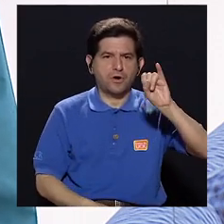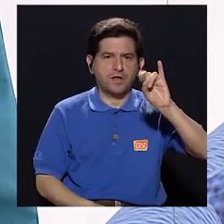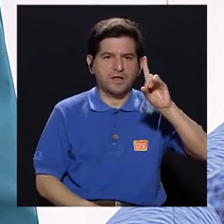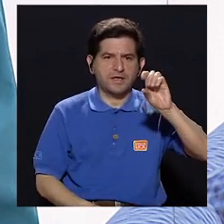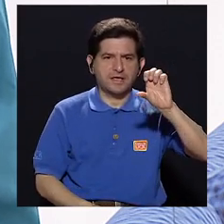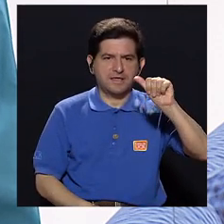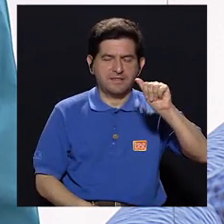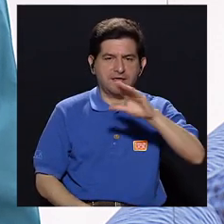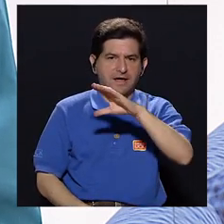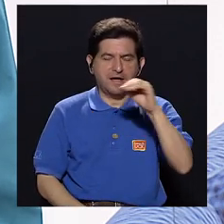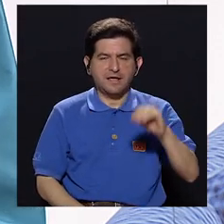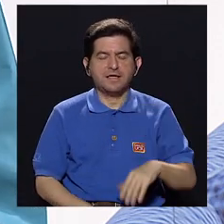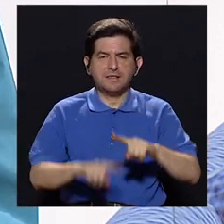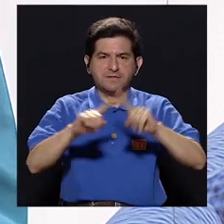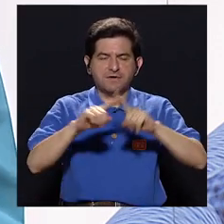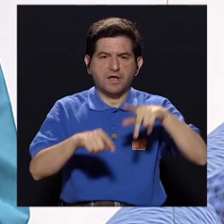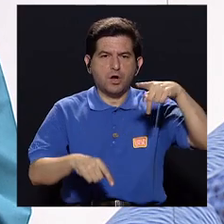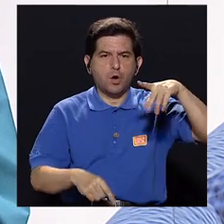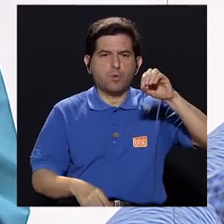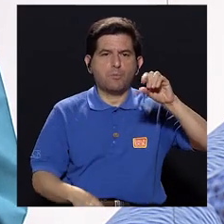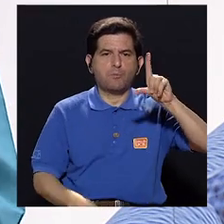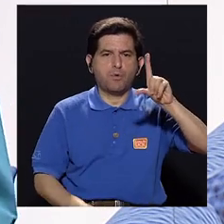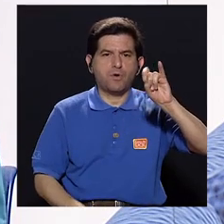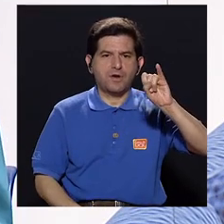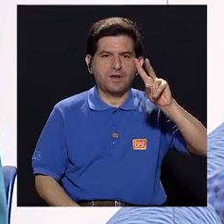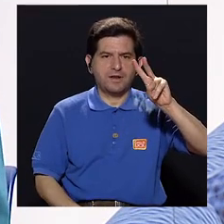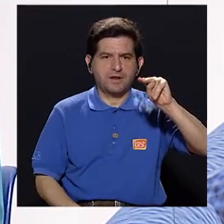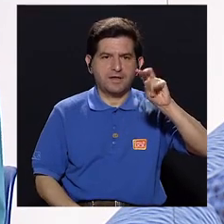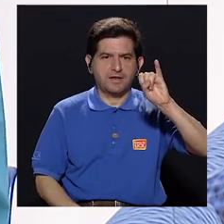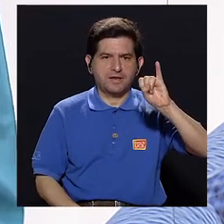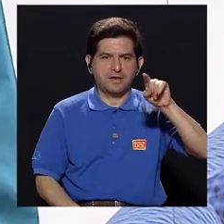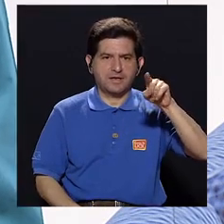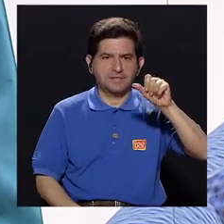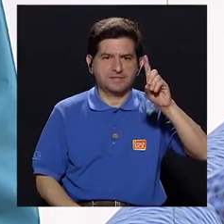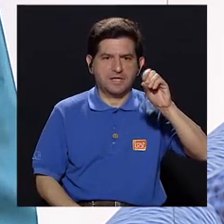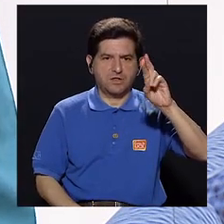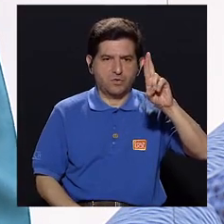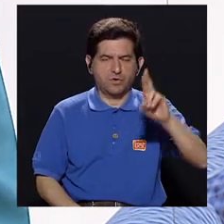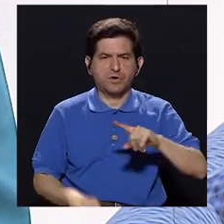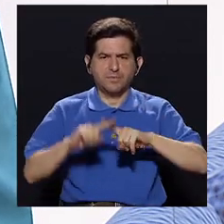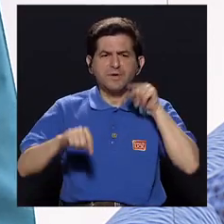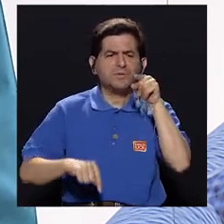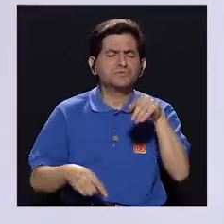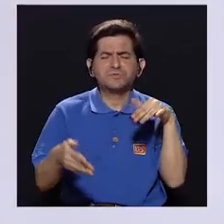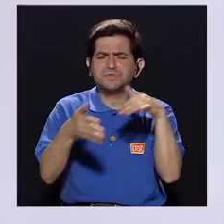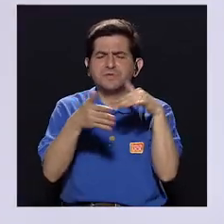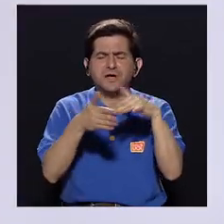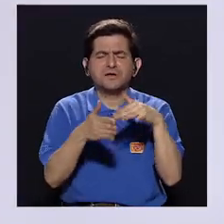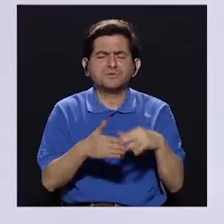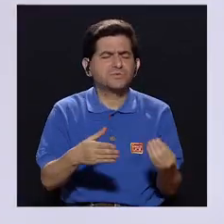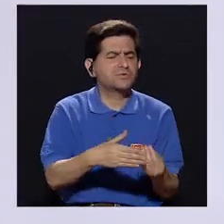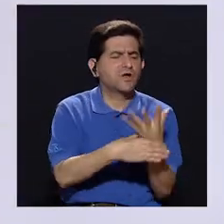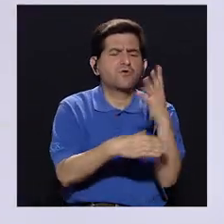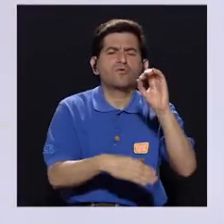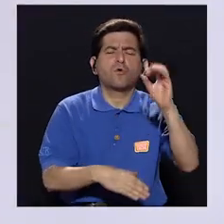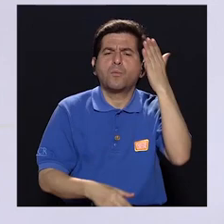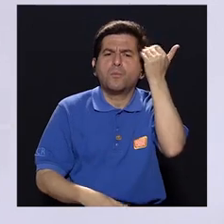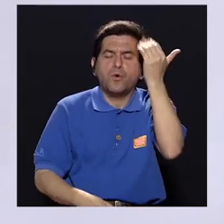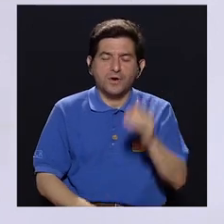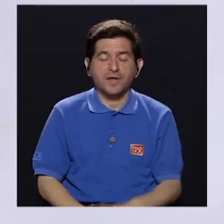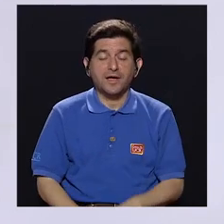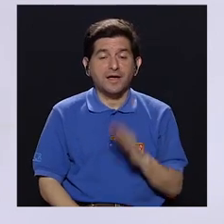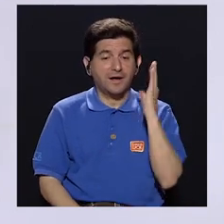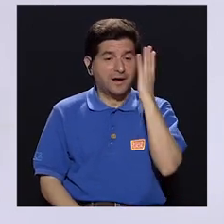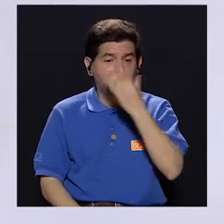antes de entrar en materia yo le quiero preguntar a Adam qué lo inspiró a usted estudiar orquídeas bueno es una bonita pregunta